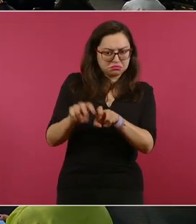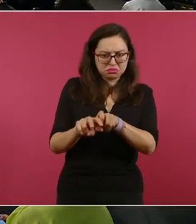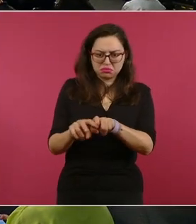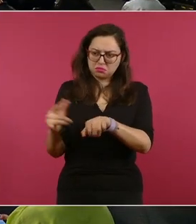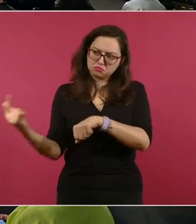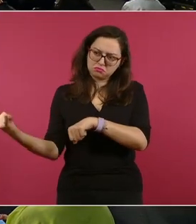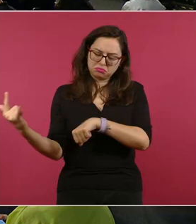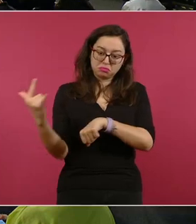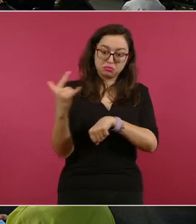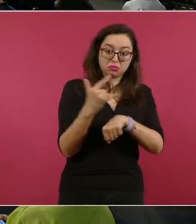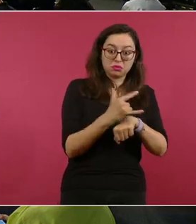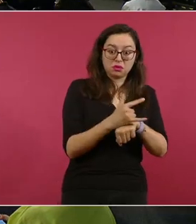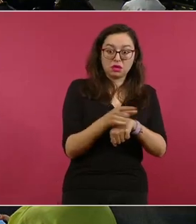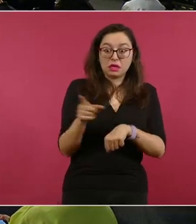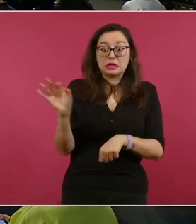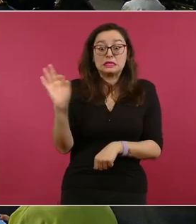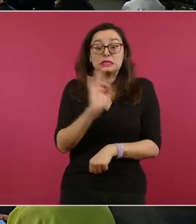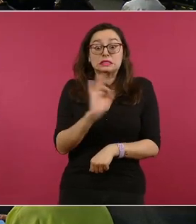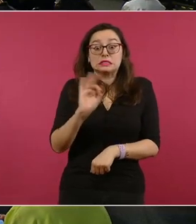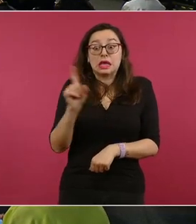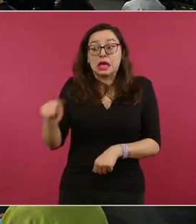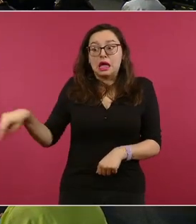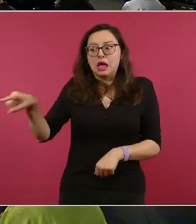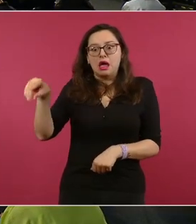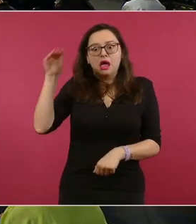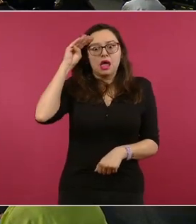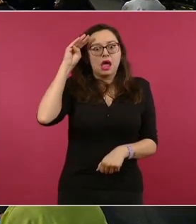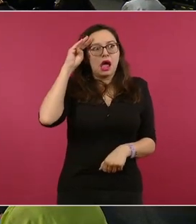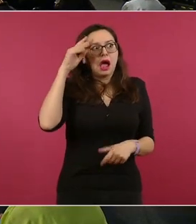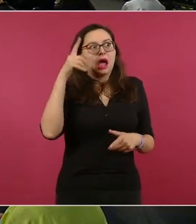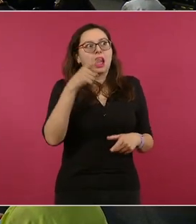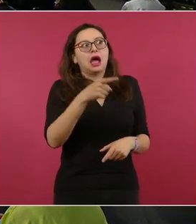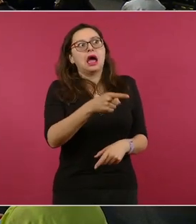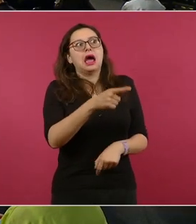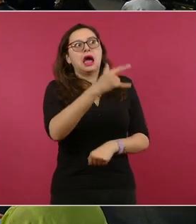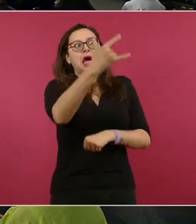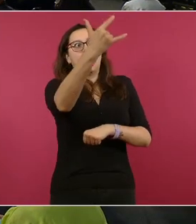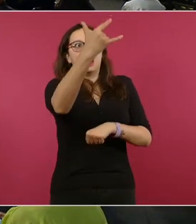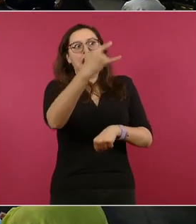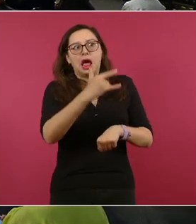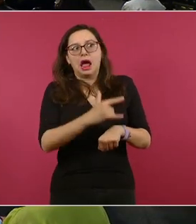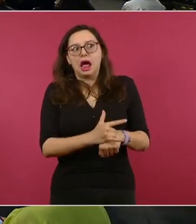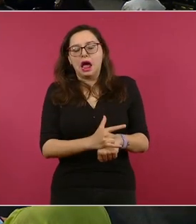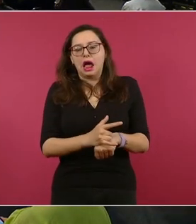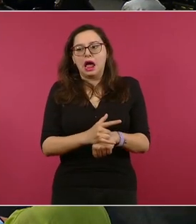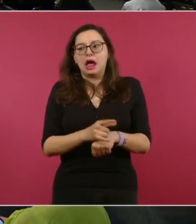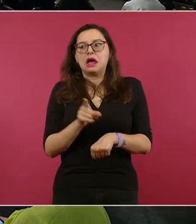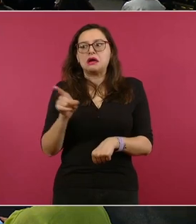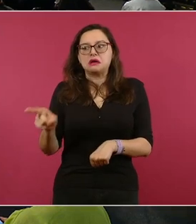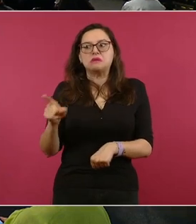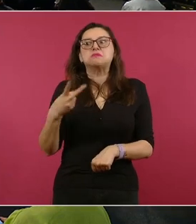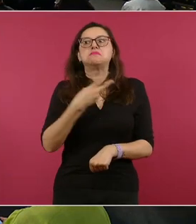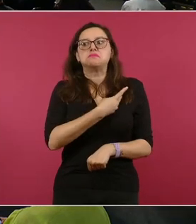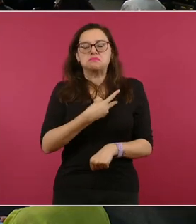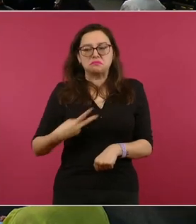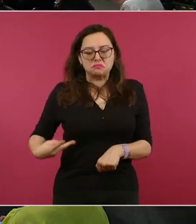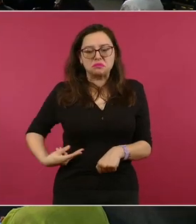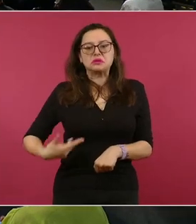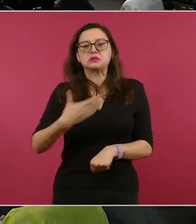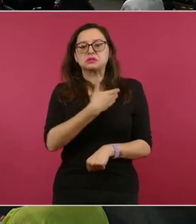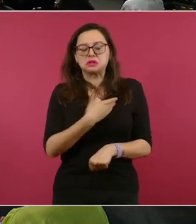pensaron, viene ese avión y ahí se van a llevar al